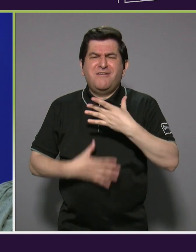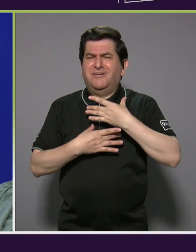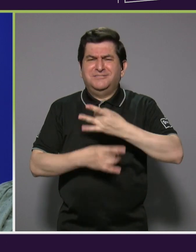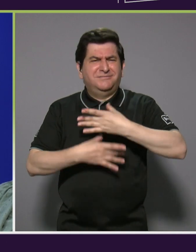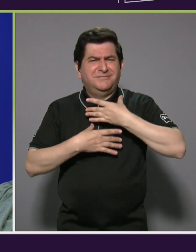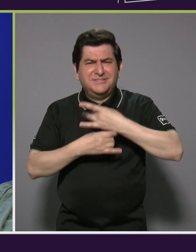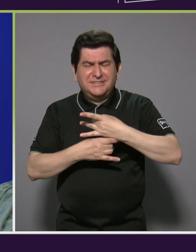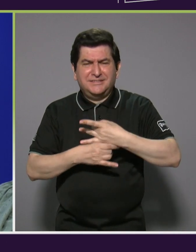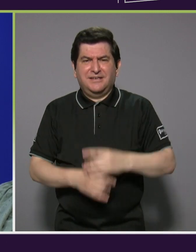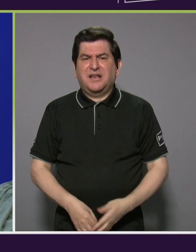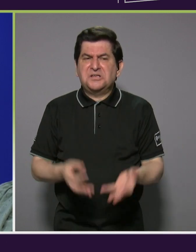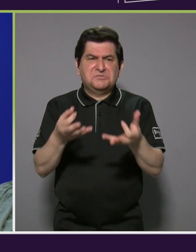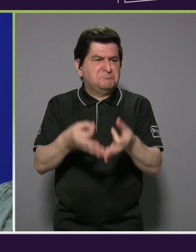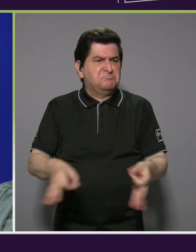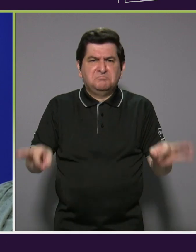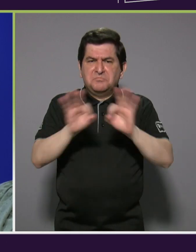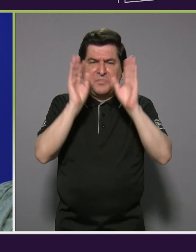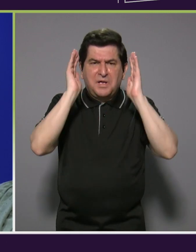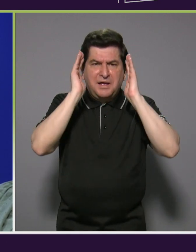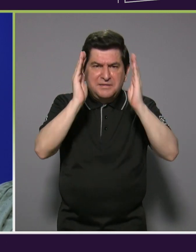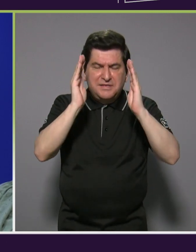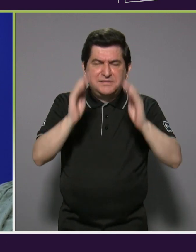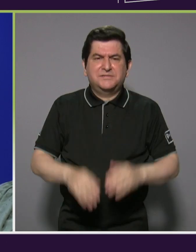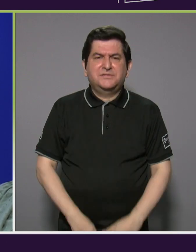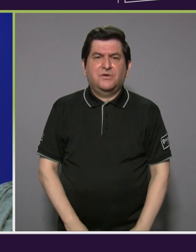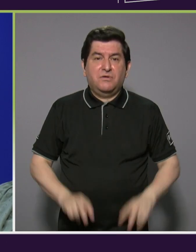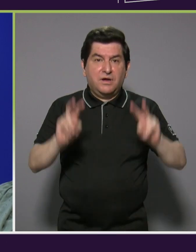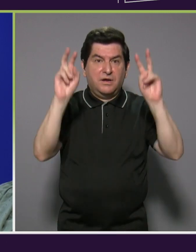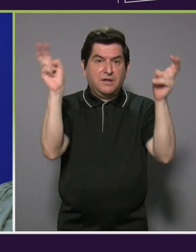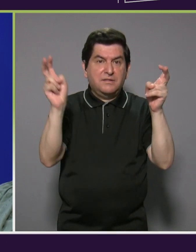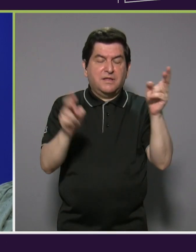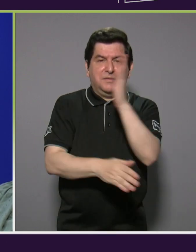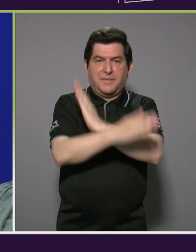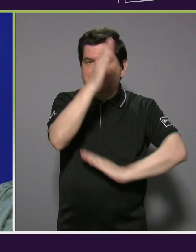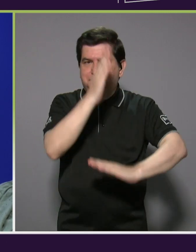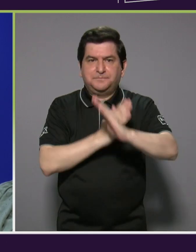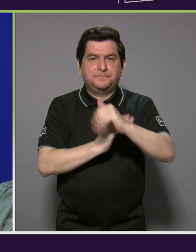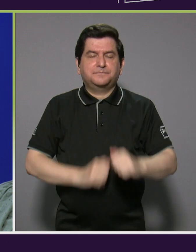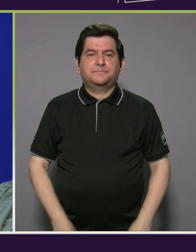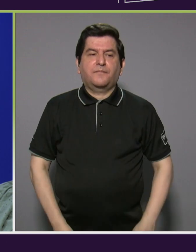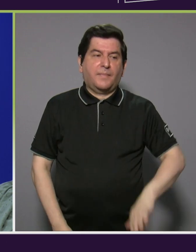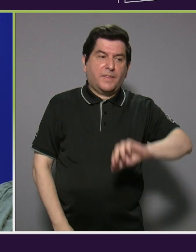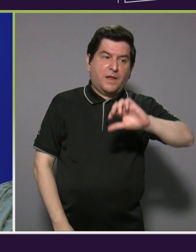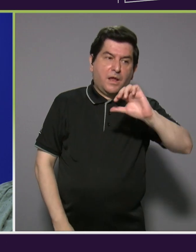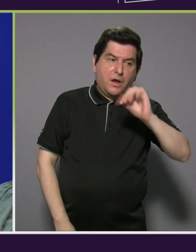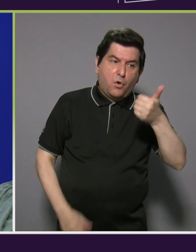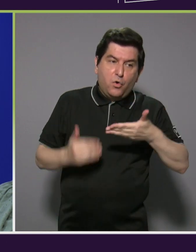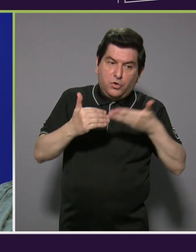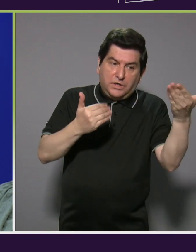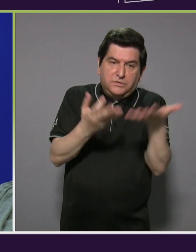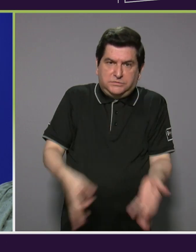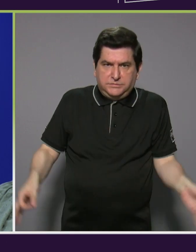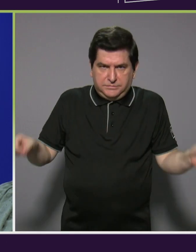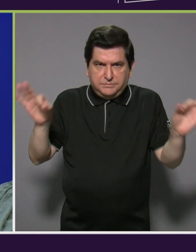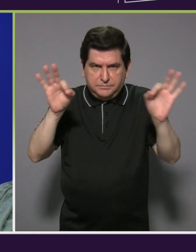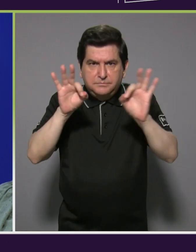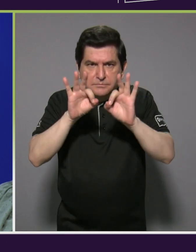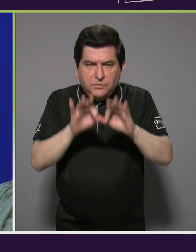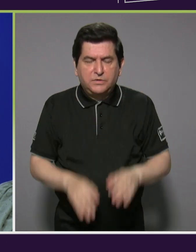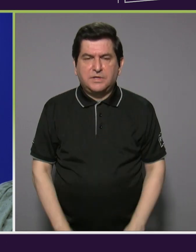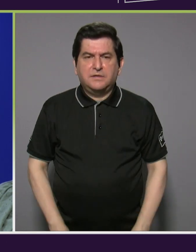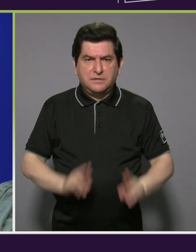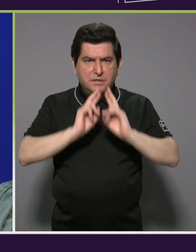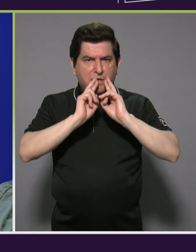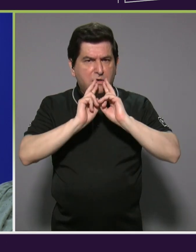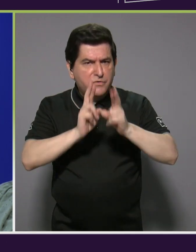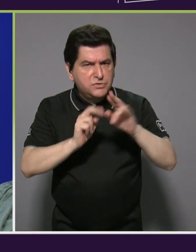e importancia a la temática de la discapacidad. Otro aspecto que nos parece fundamental como producto de